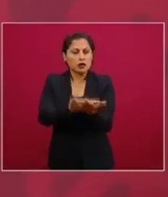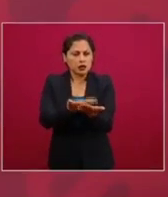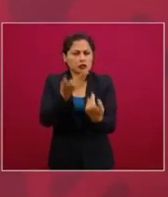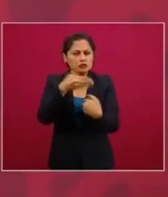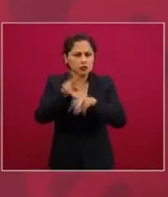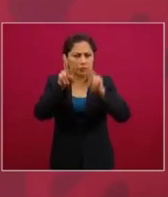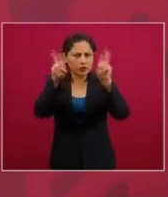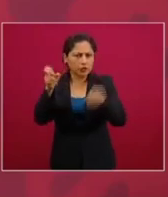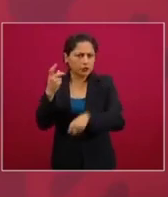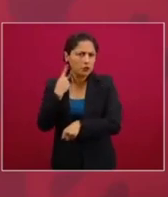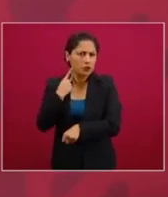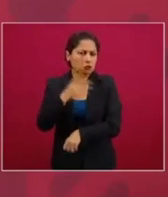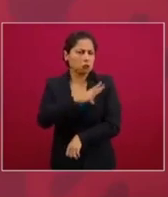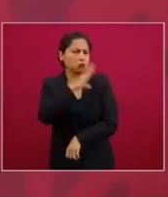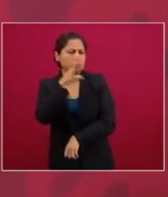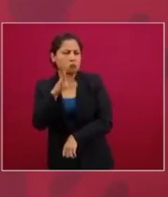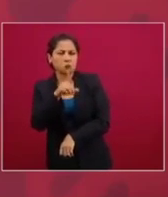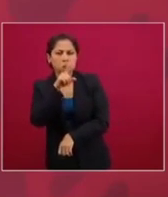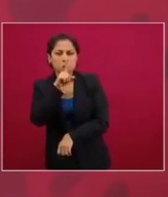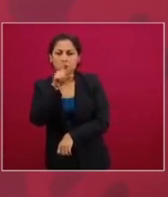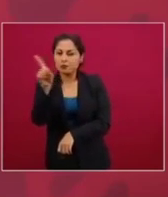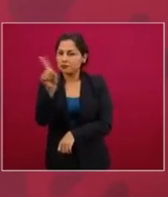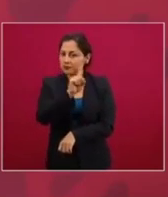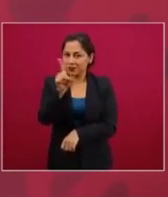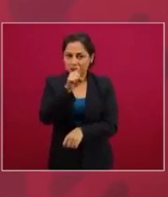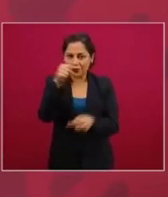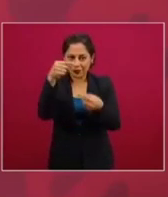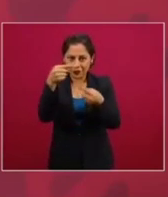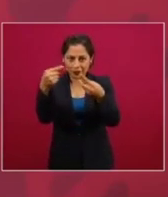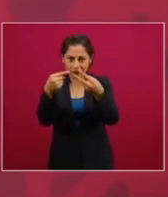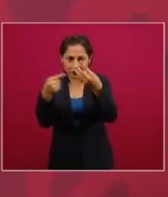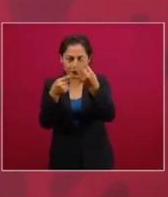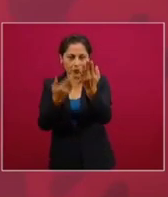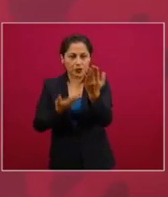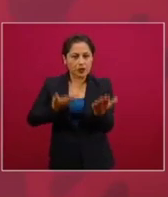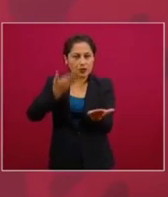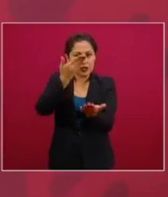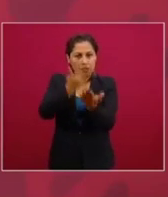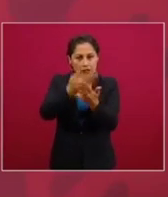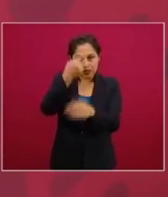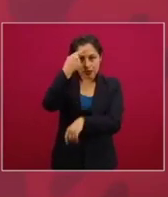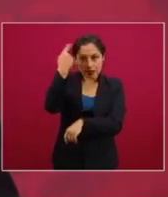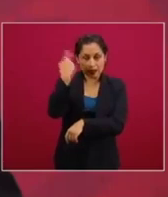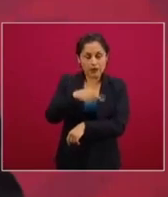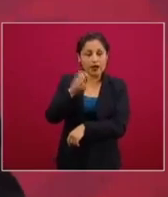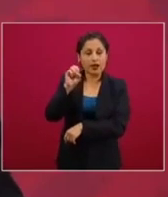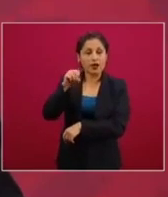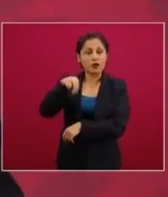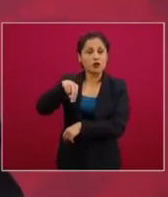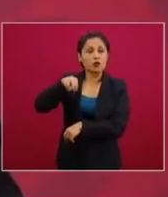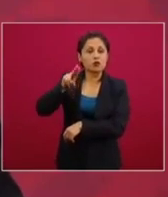genérico, sino que está orientada a darle un mandato al secretario general de la ONU para que él pueda